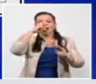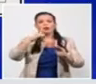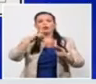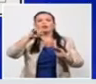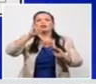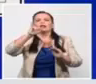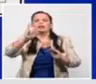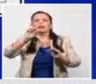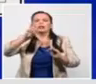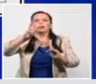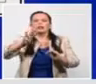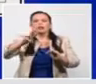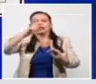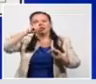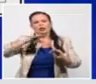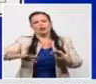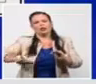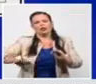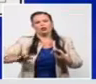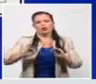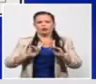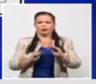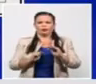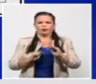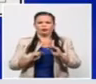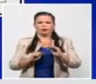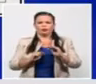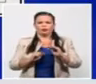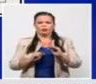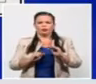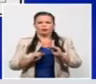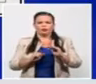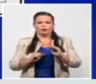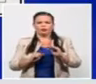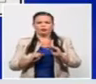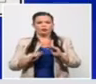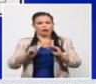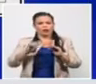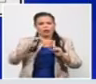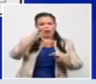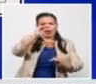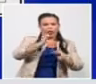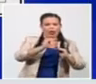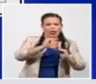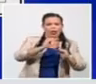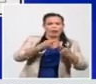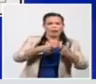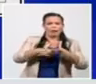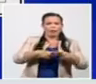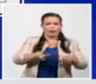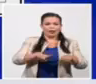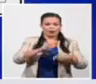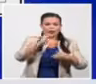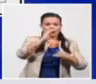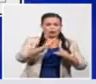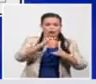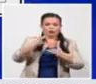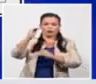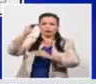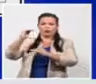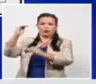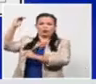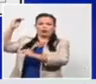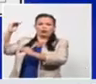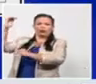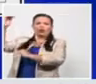decir que en el gráfico es la barra menor, pero en lo que representa desde el punto de vista del riesgo,